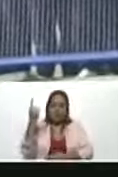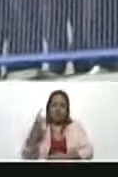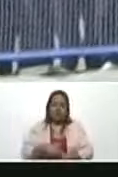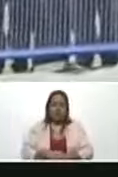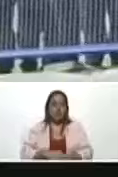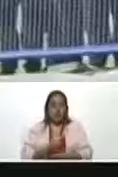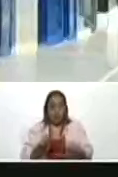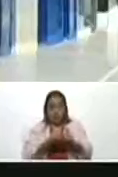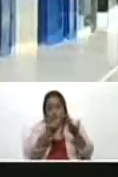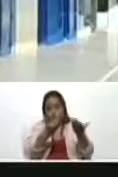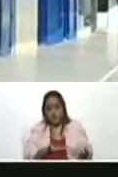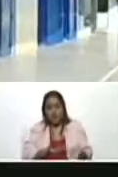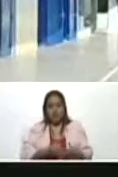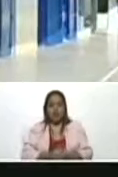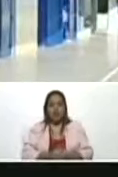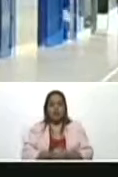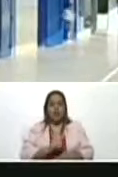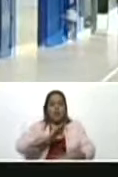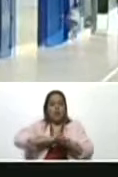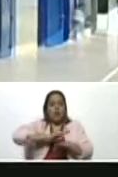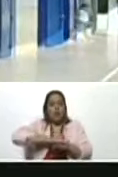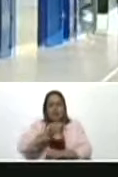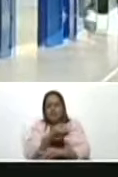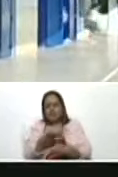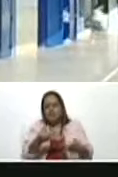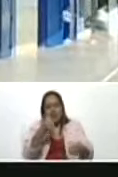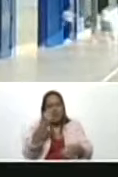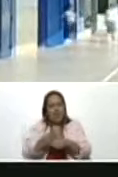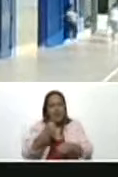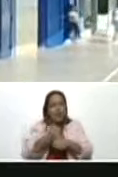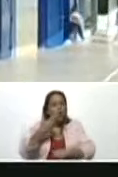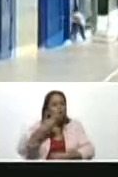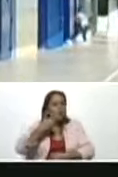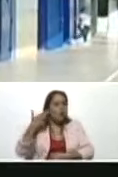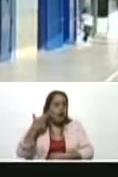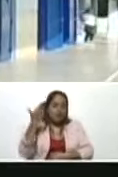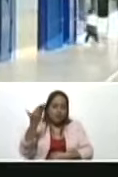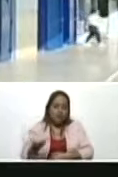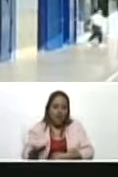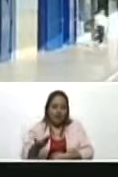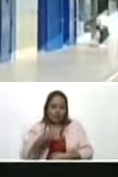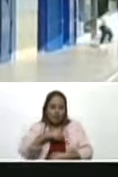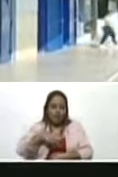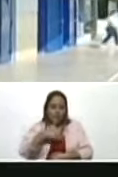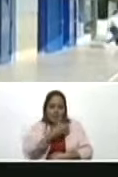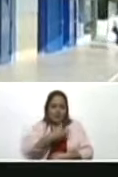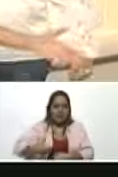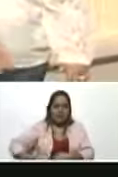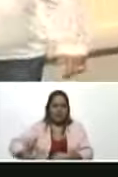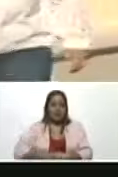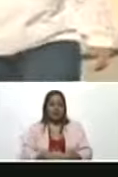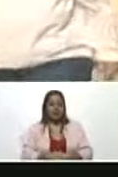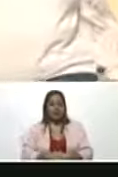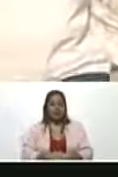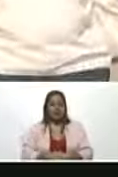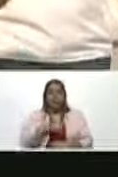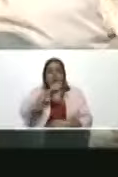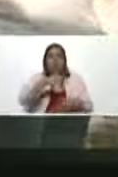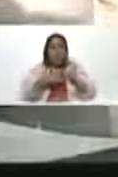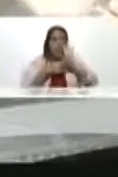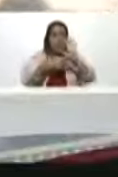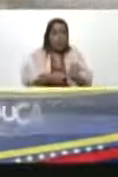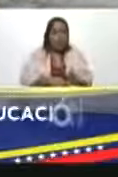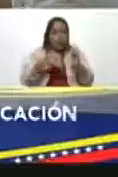con usted por tan valioso trabajo, orgullosos de que usted sea nuestro presidente. Usted ha demostrado